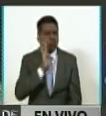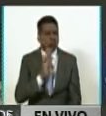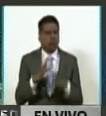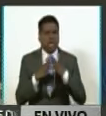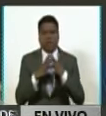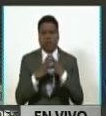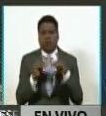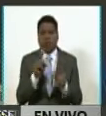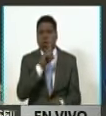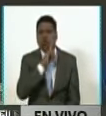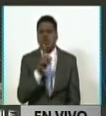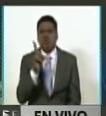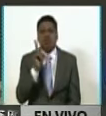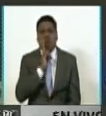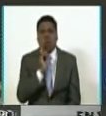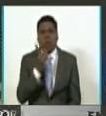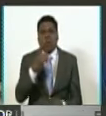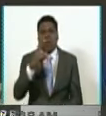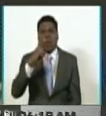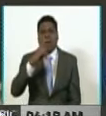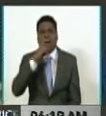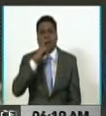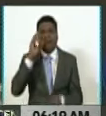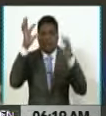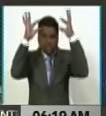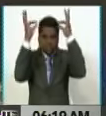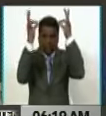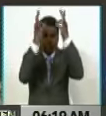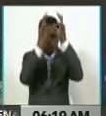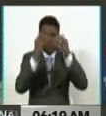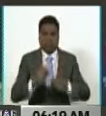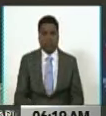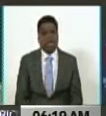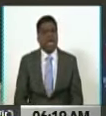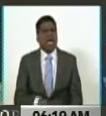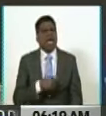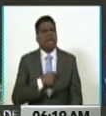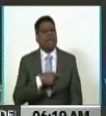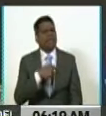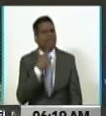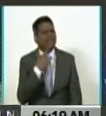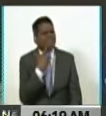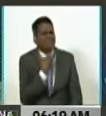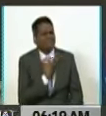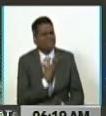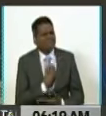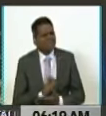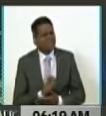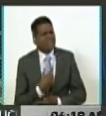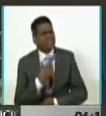como Ezequiel Zamora. Qué tristeza nos da escuchar